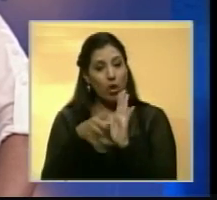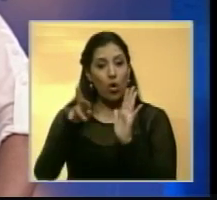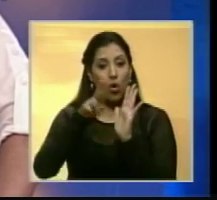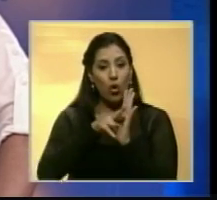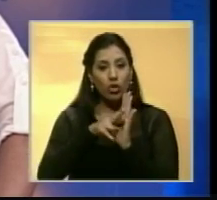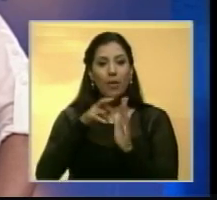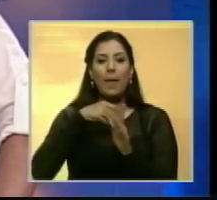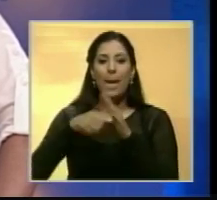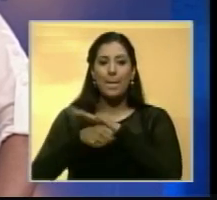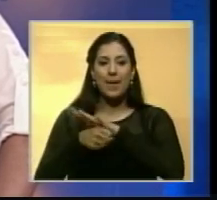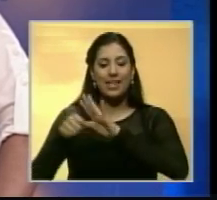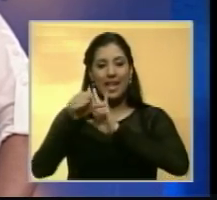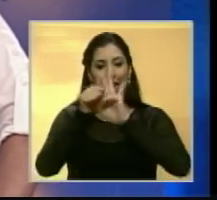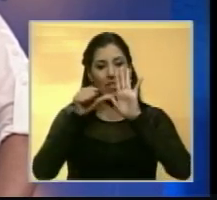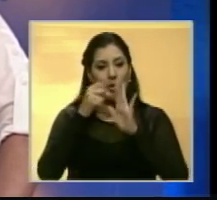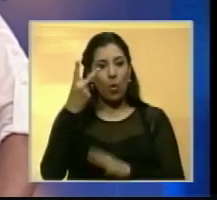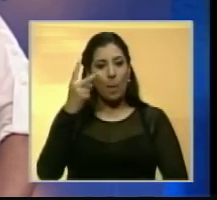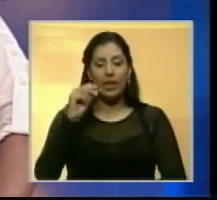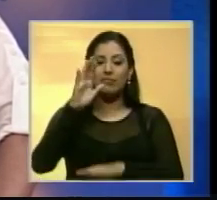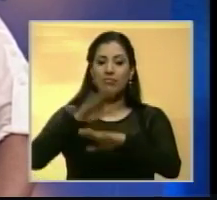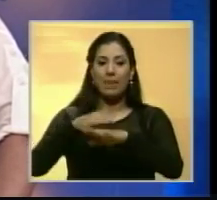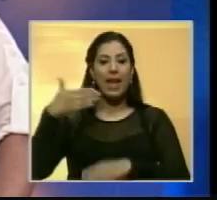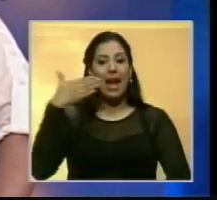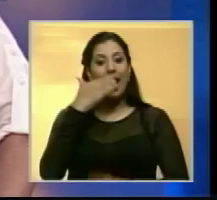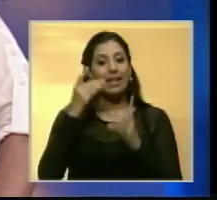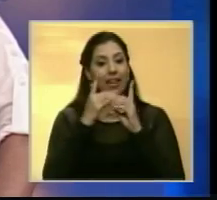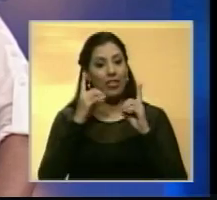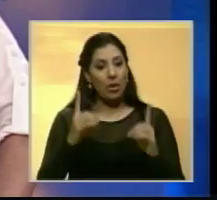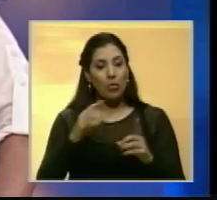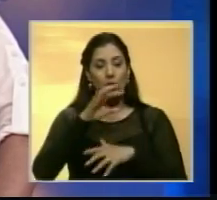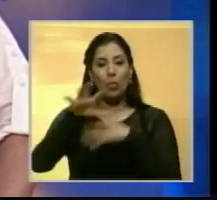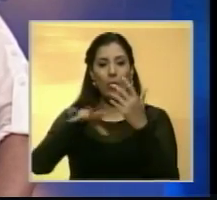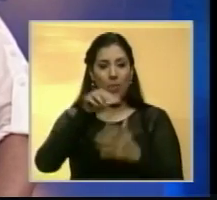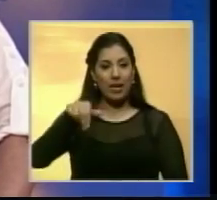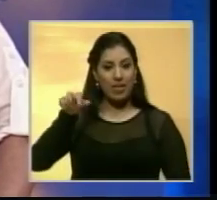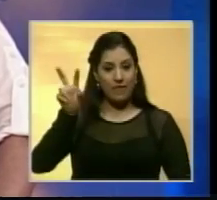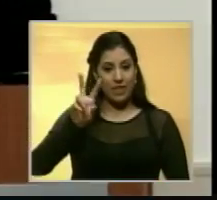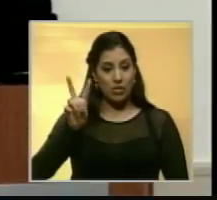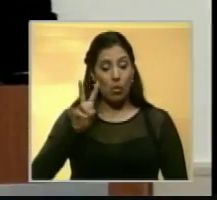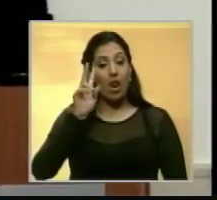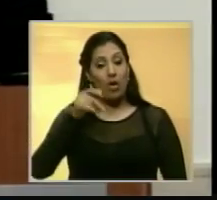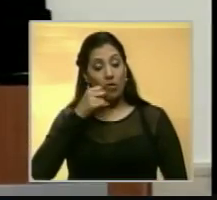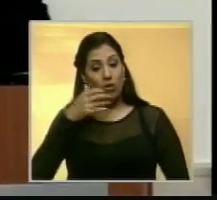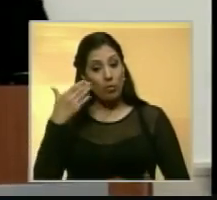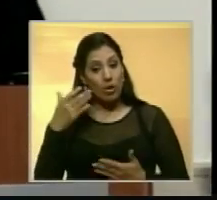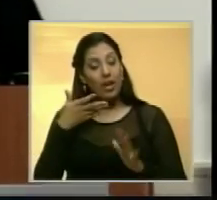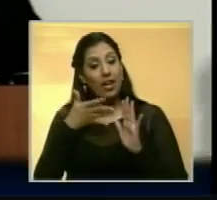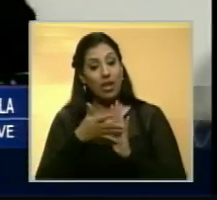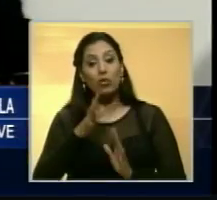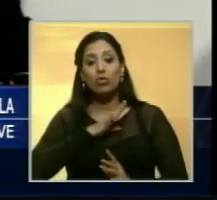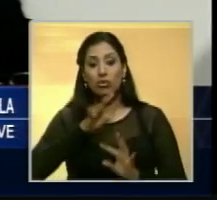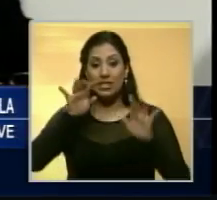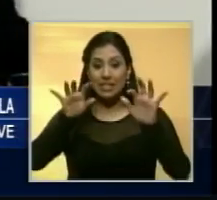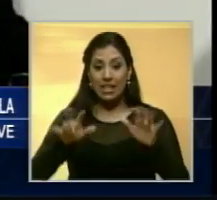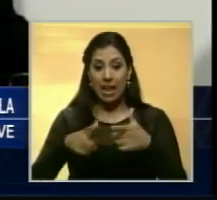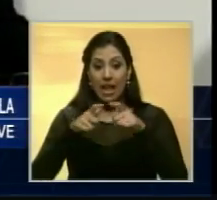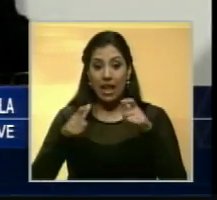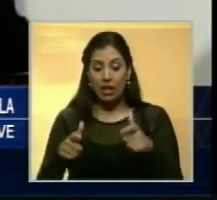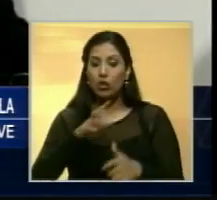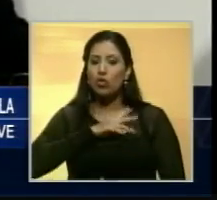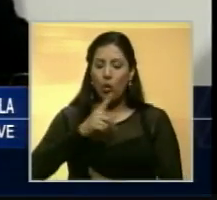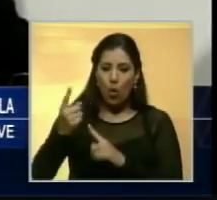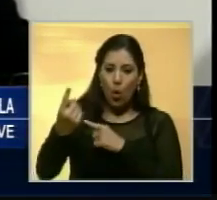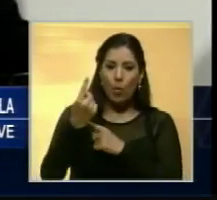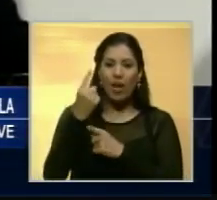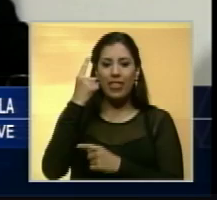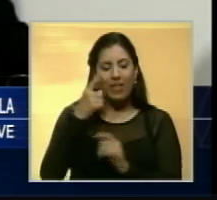que con base en el artículo 20 invocó la Carta Democrática por la situación en Venezuela. Almagro indicó que como secretario general está